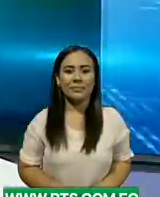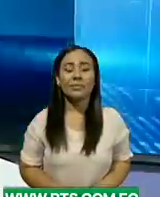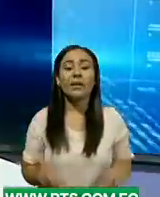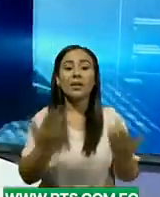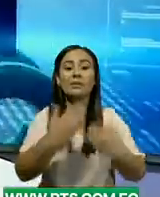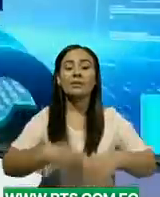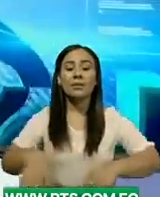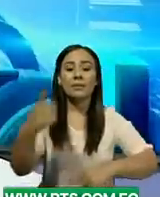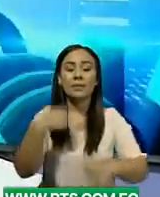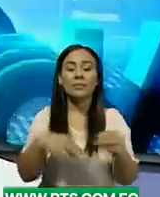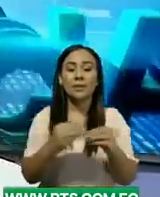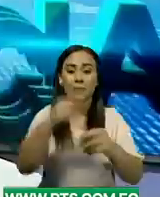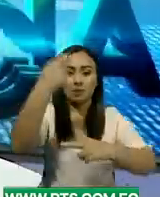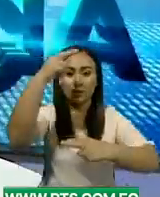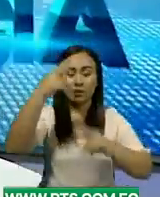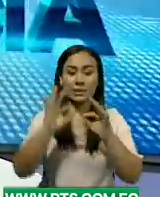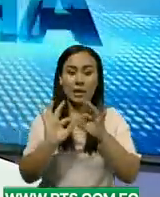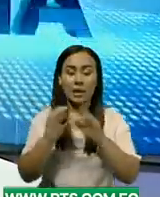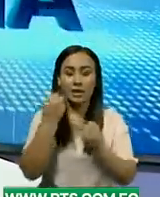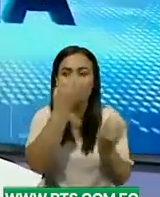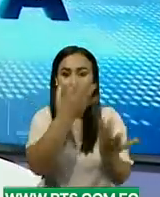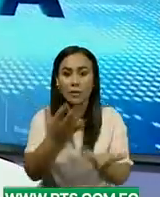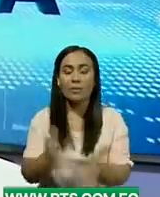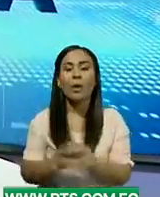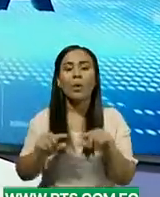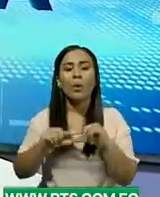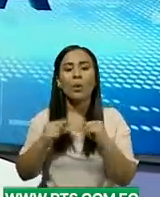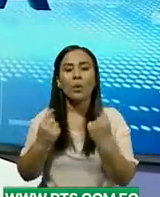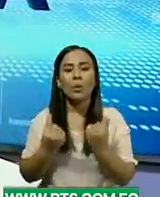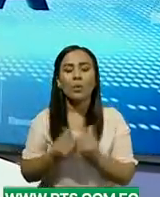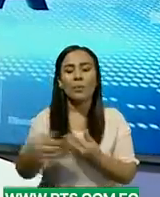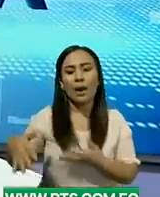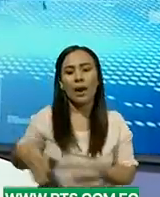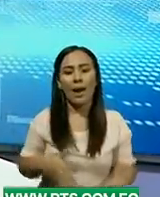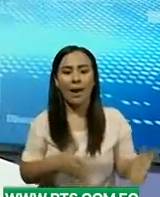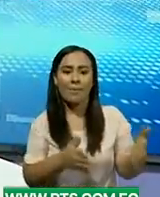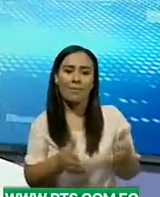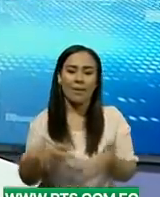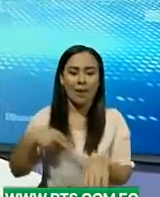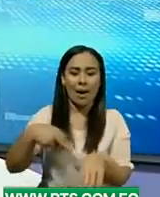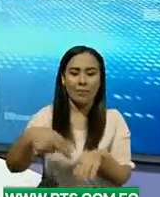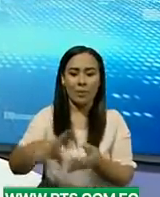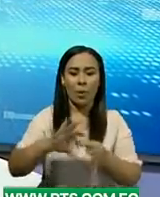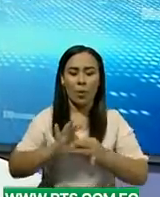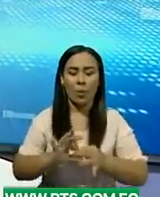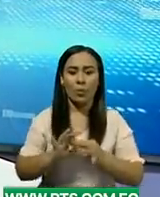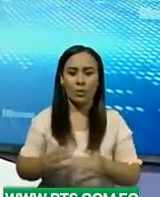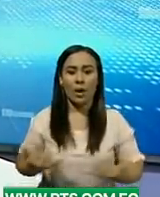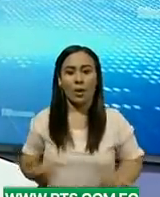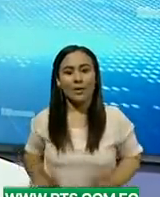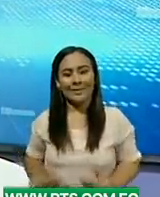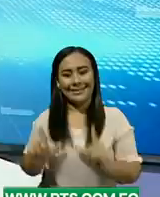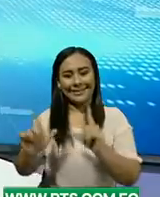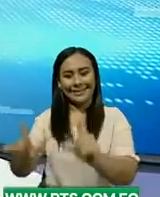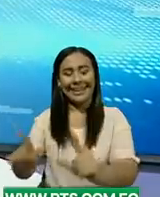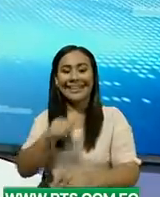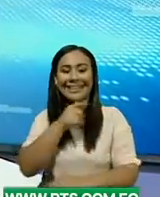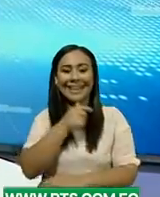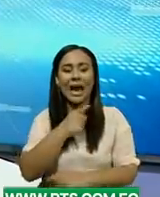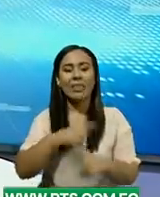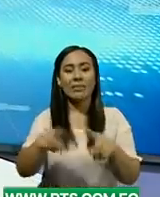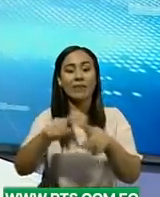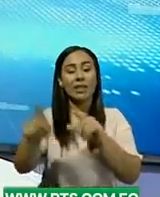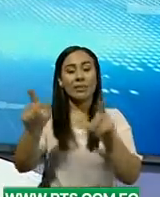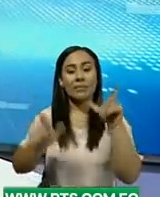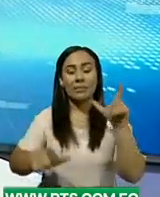Ya estamos de regreso para contarles que la organización Caminando Juntos por el Futuro condecoró este viernes a